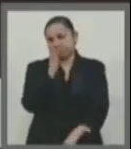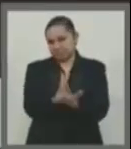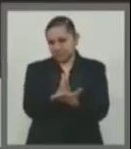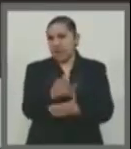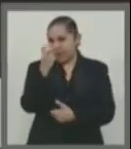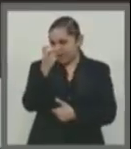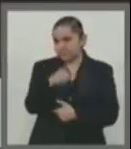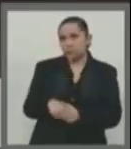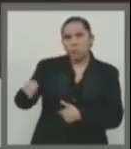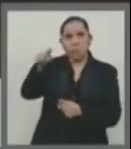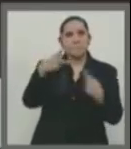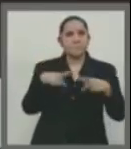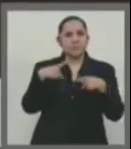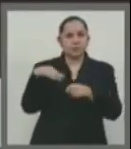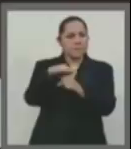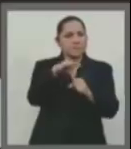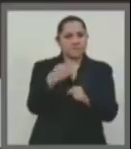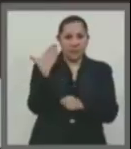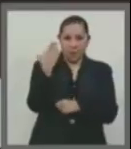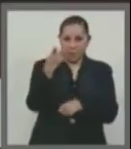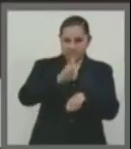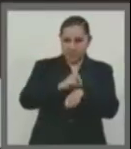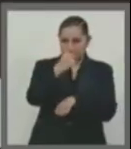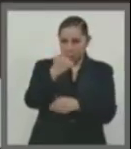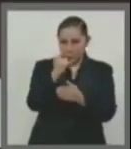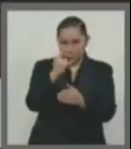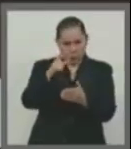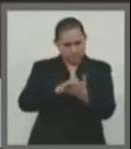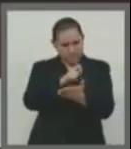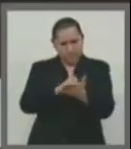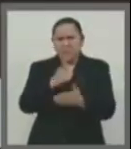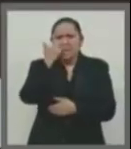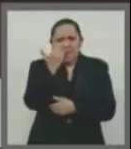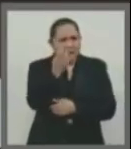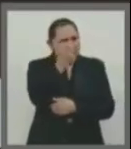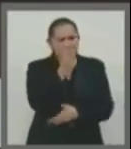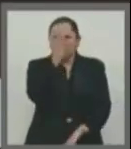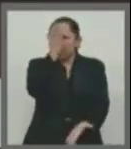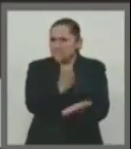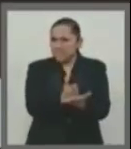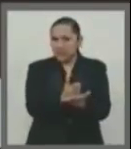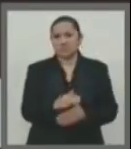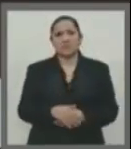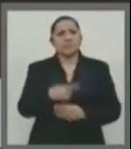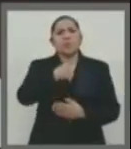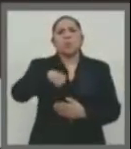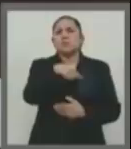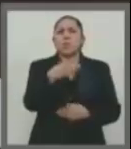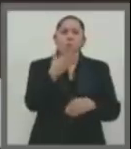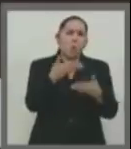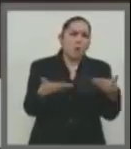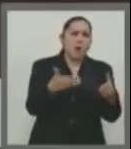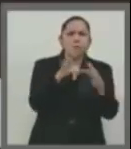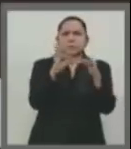gente el primero de julio. Entendamos que la austeridad no es un discurso sexenal o no